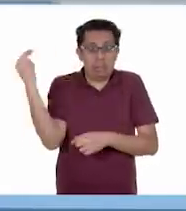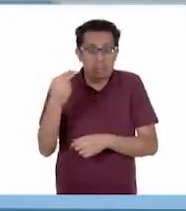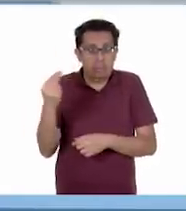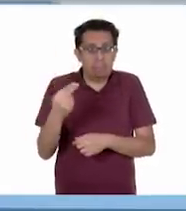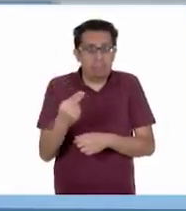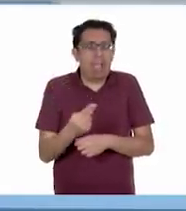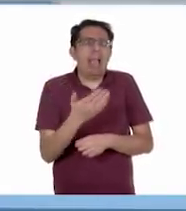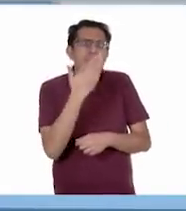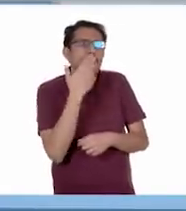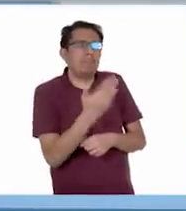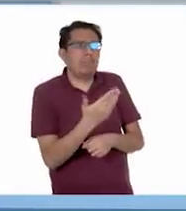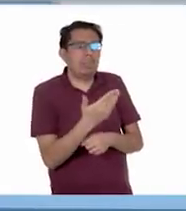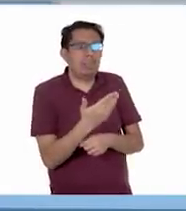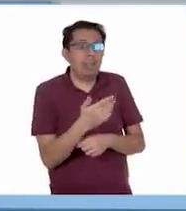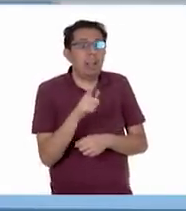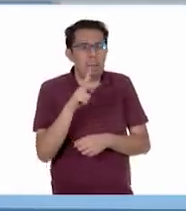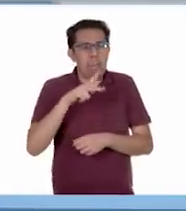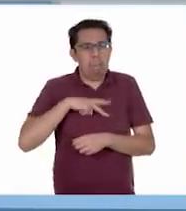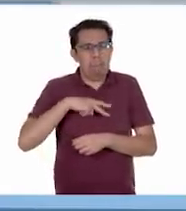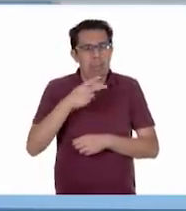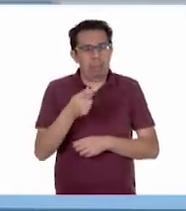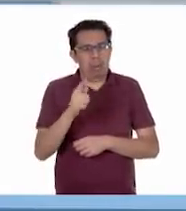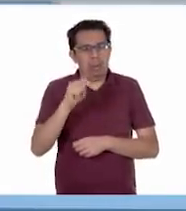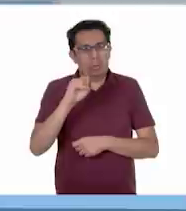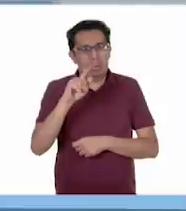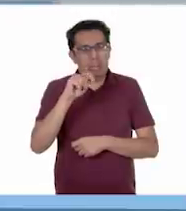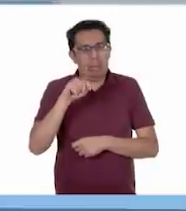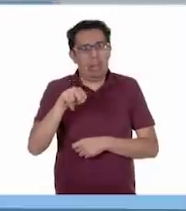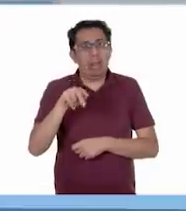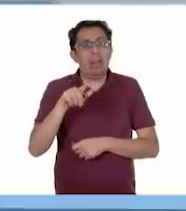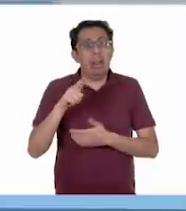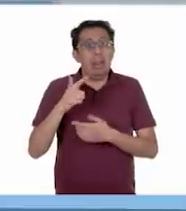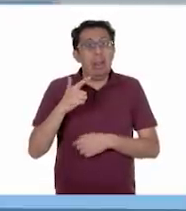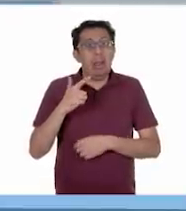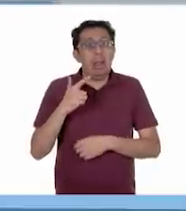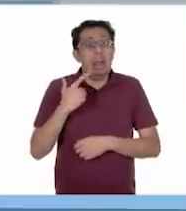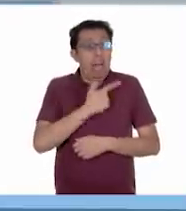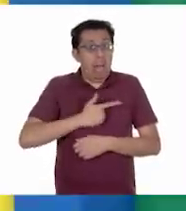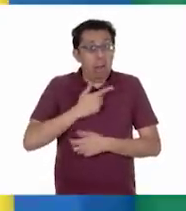Aunque bueno, a Titán le gusta dormir contigo, ¿verdad?